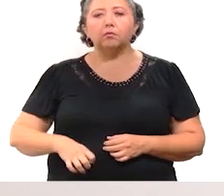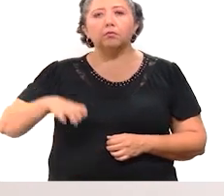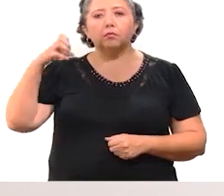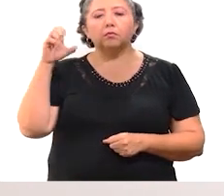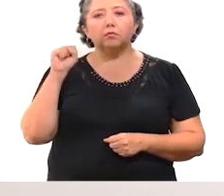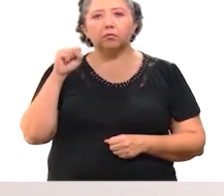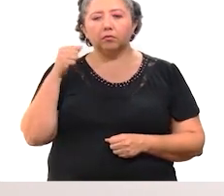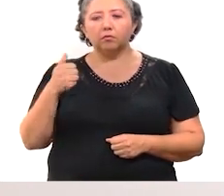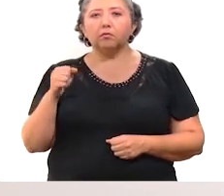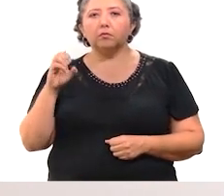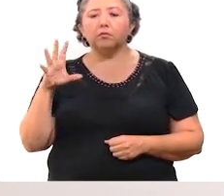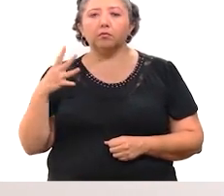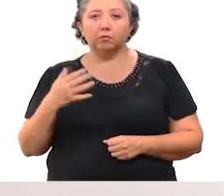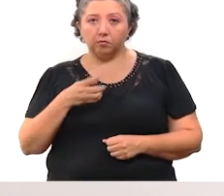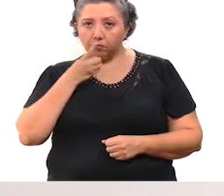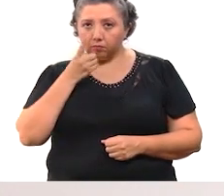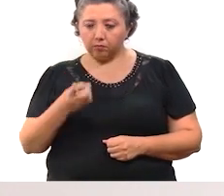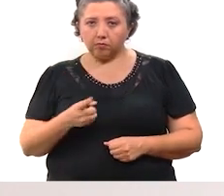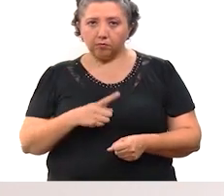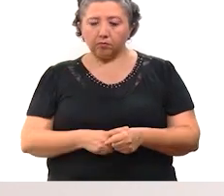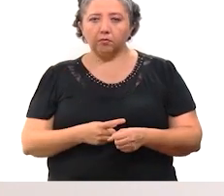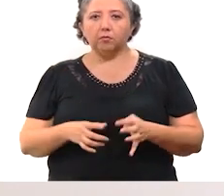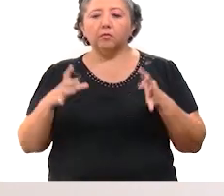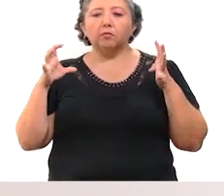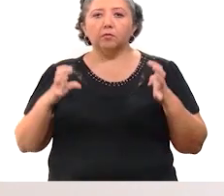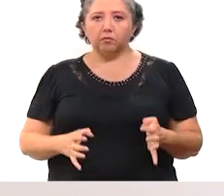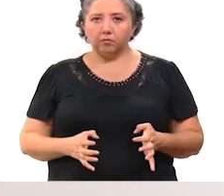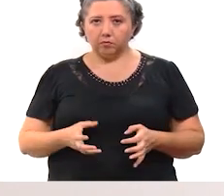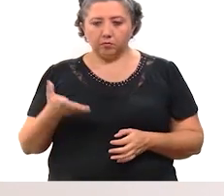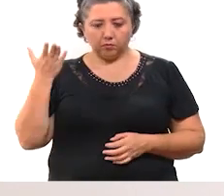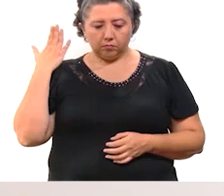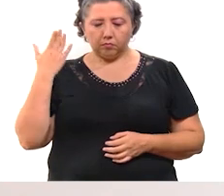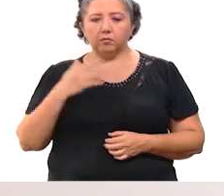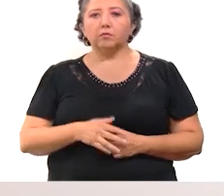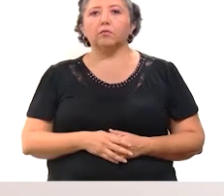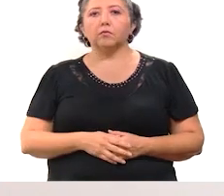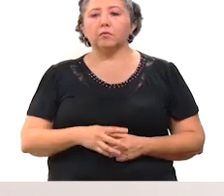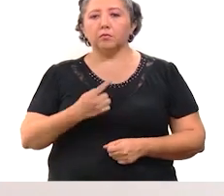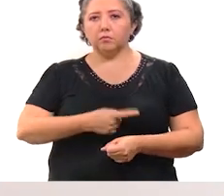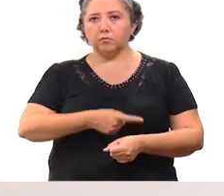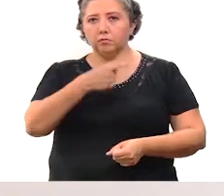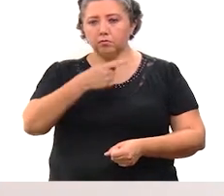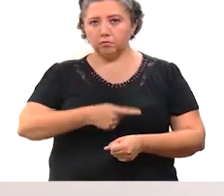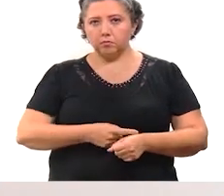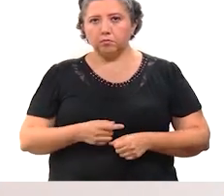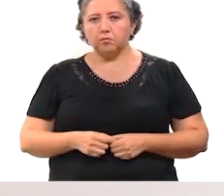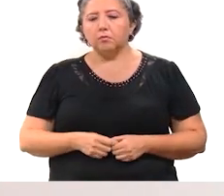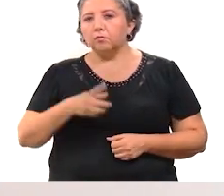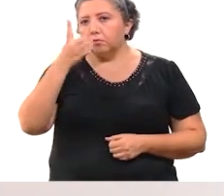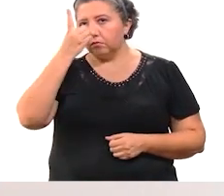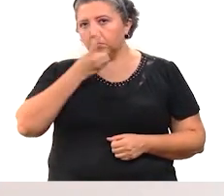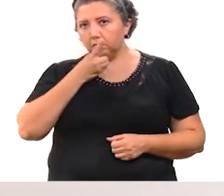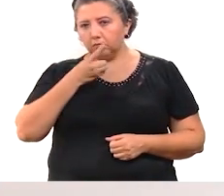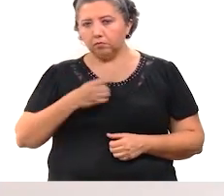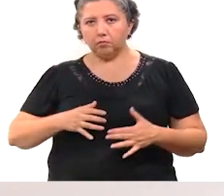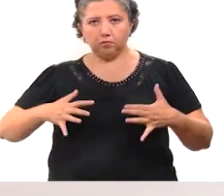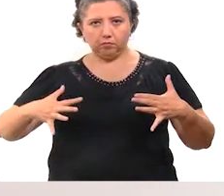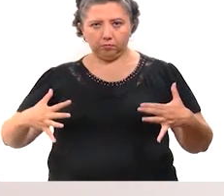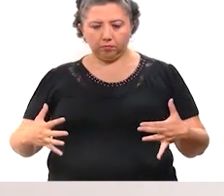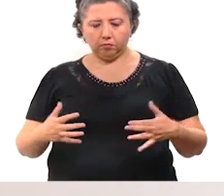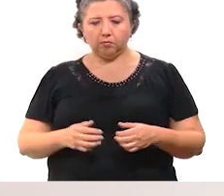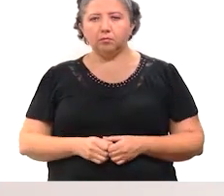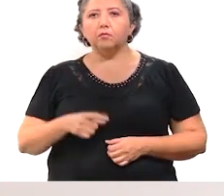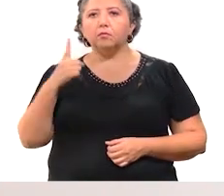a 64 años. Entre sus principales enfermedades se encuentra hipertensión, diabetes y